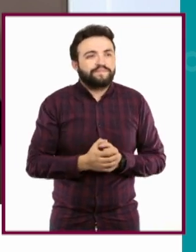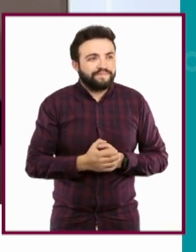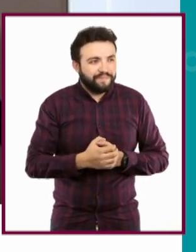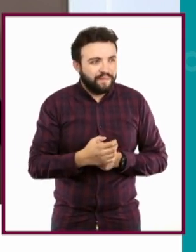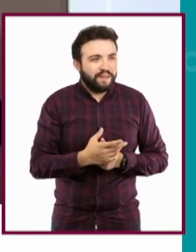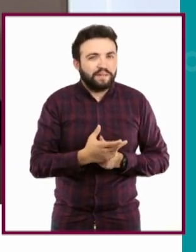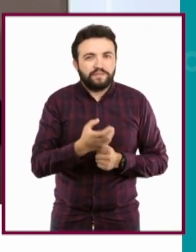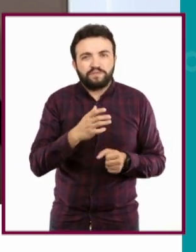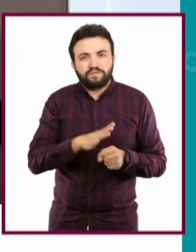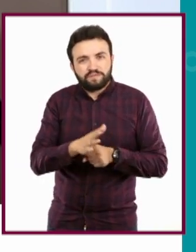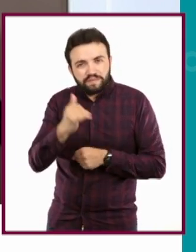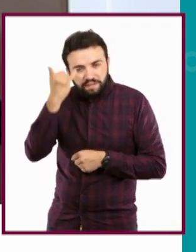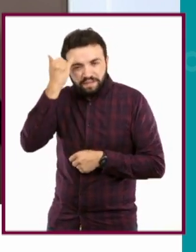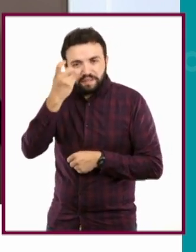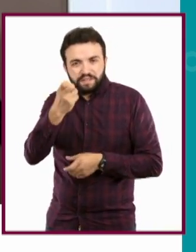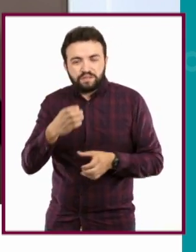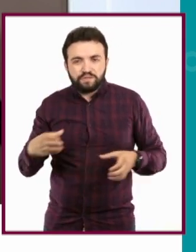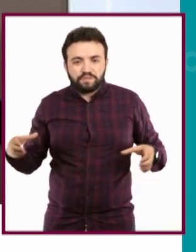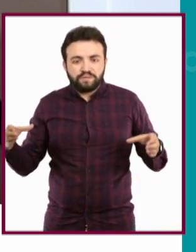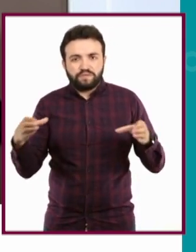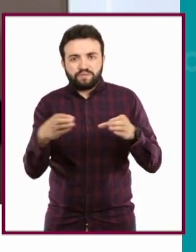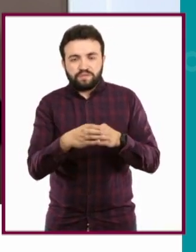esto desde todos los rituales